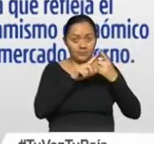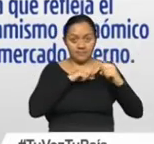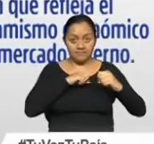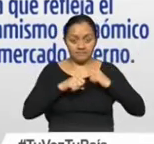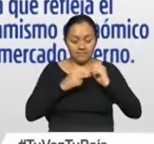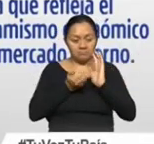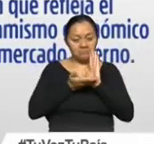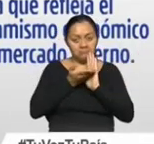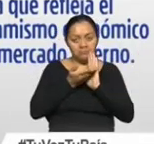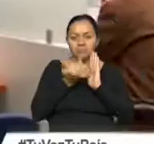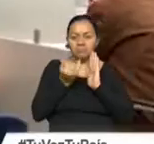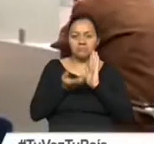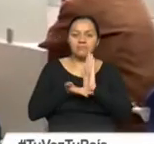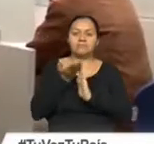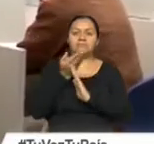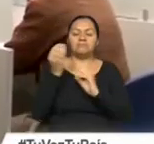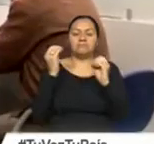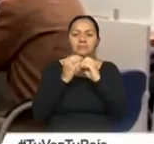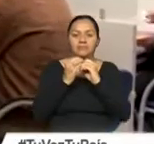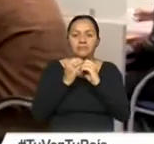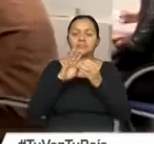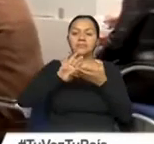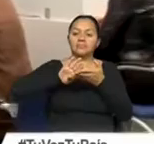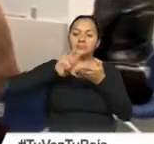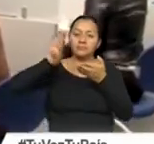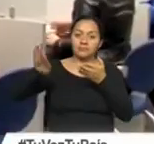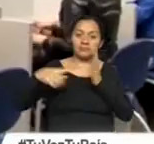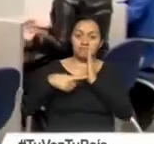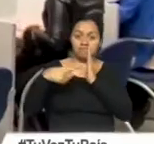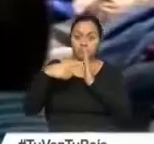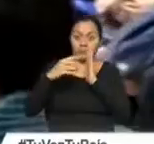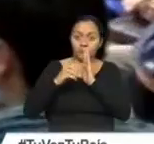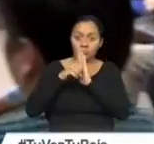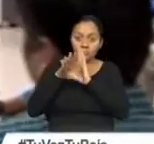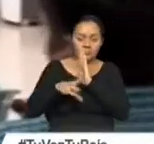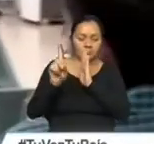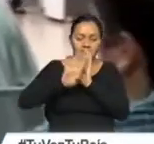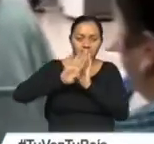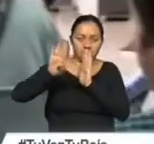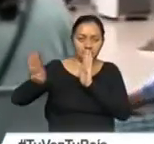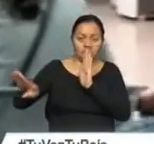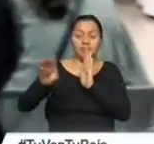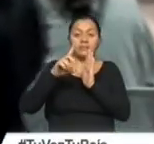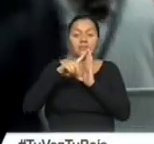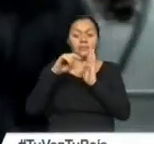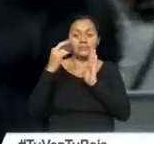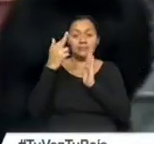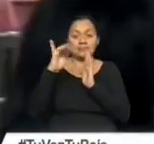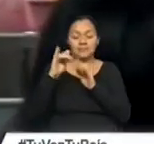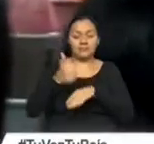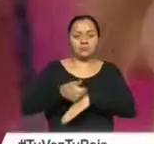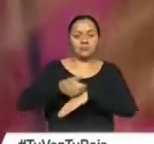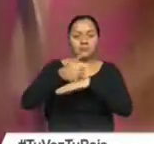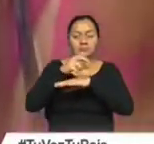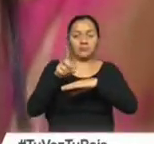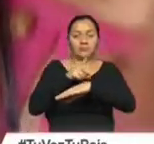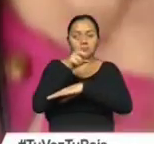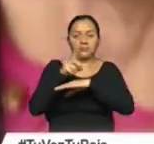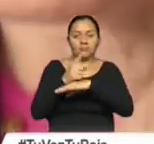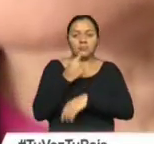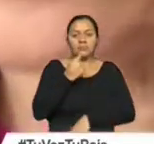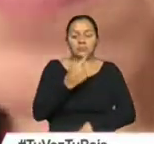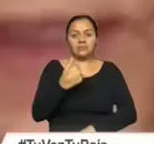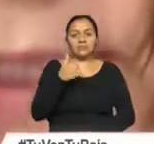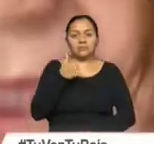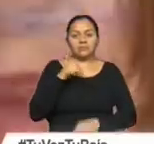tomar en cuenta las contribuciones solidarias. Al respecto, el director general del SRI, Leonardo Orlando, afirma que existe